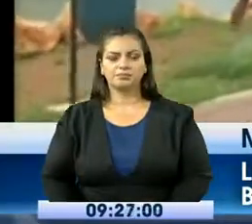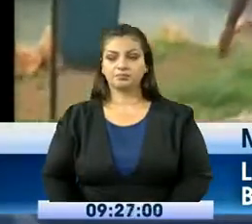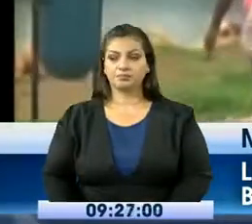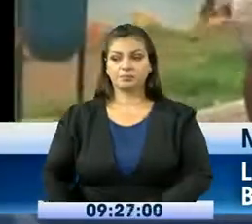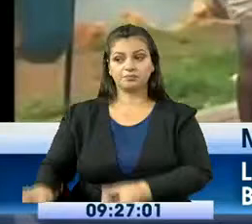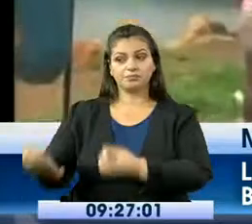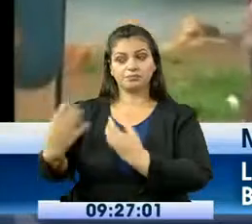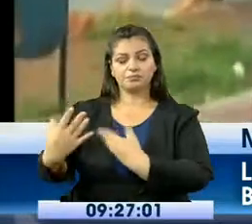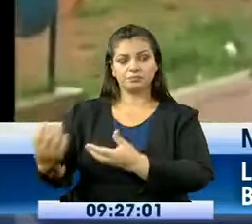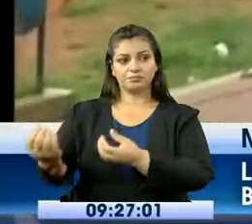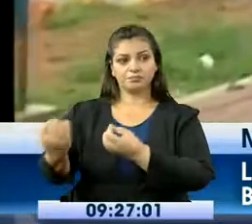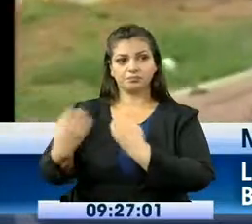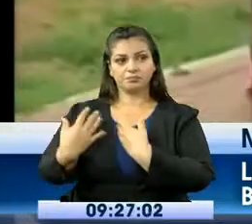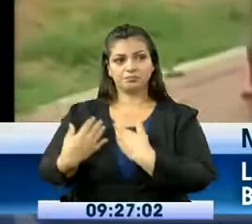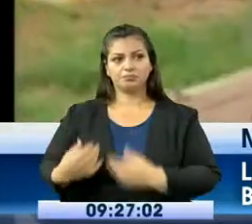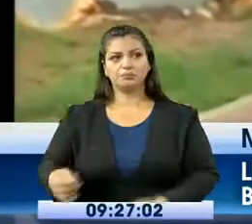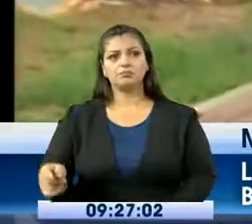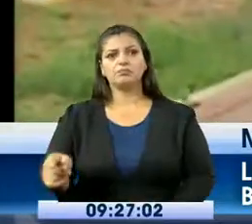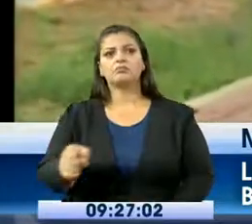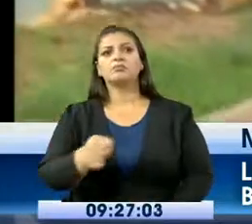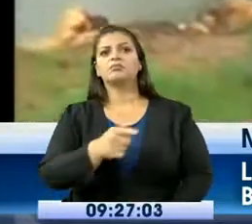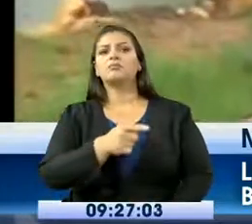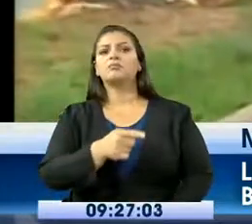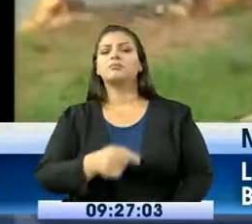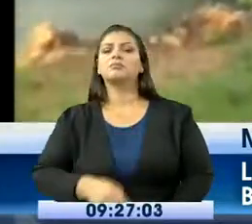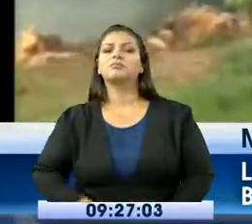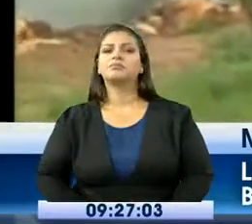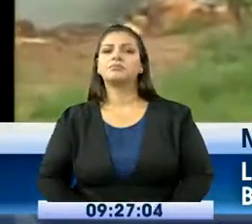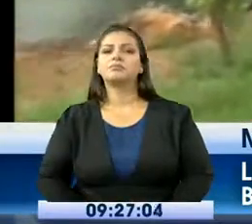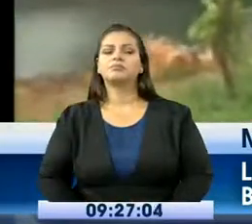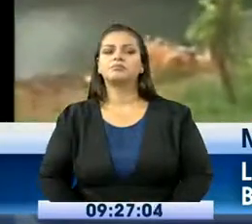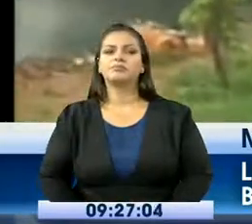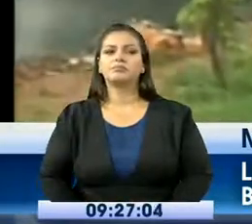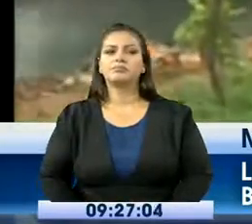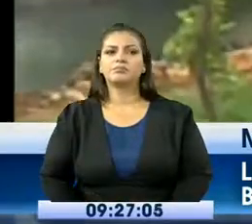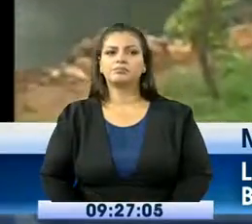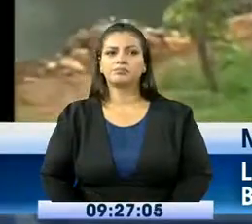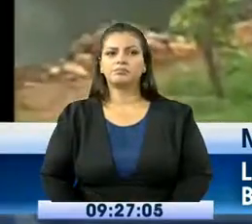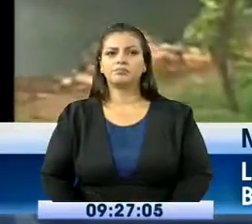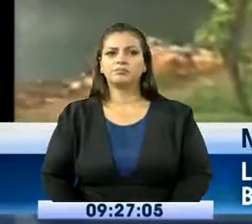los habitantes, camión que efectivamente...